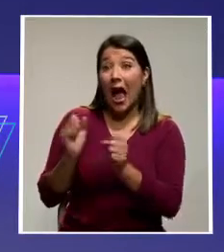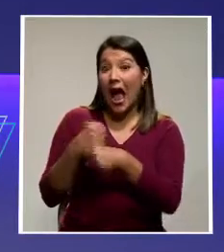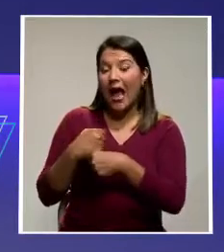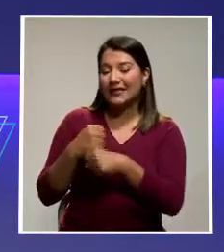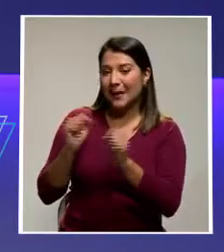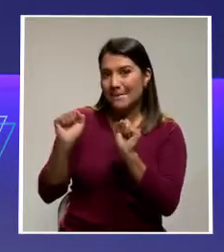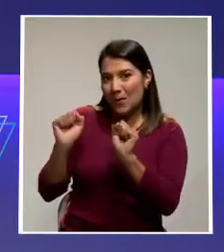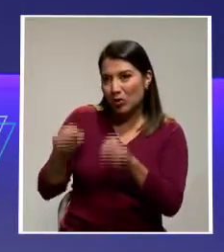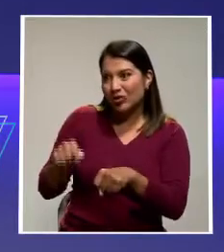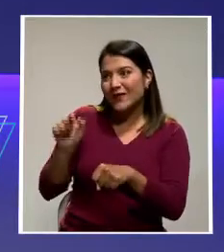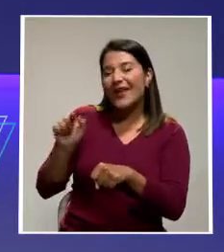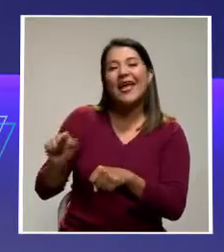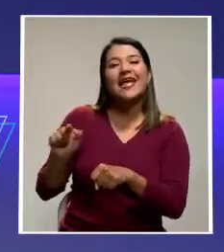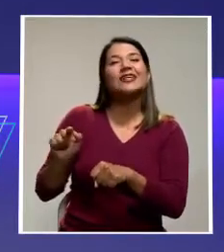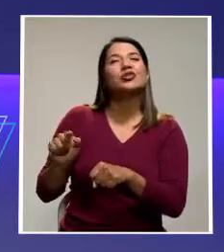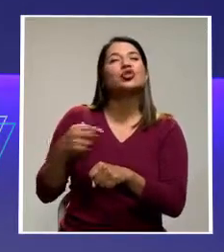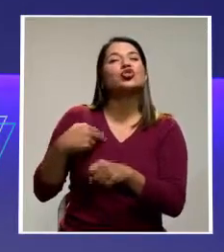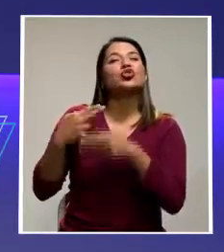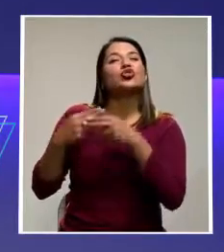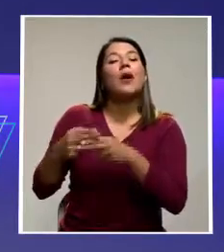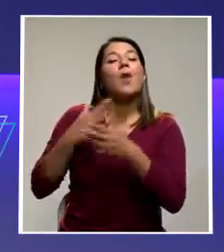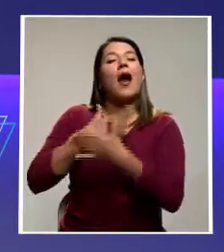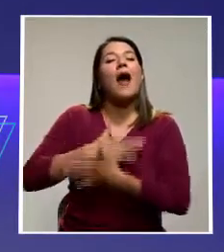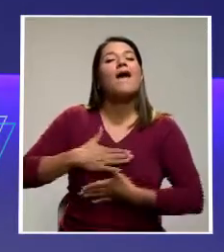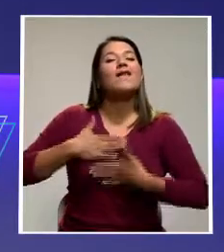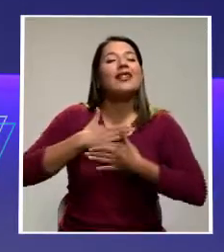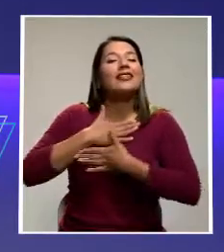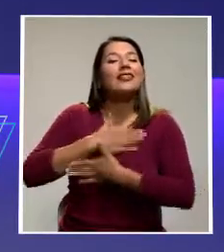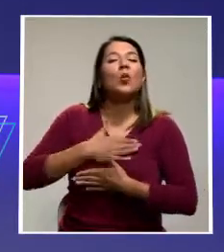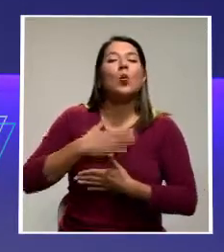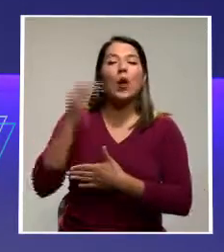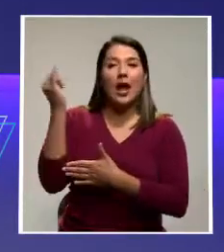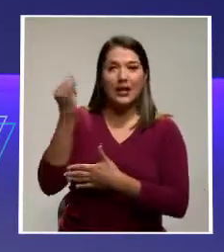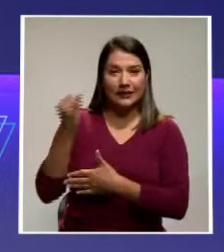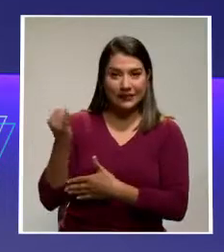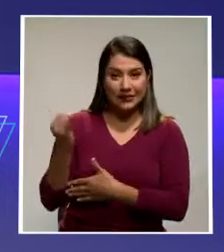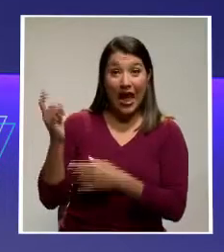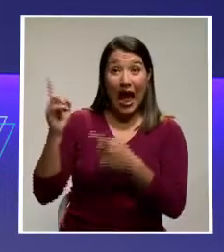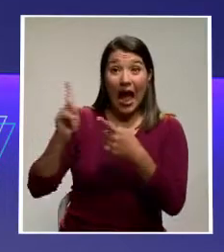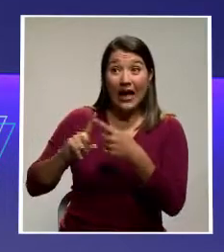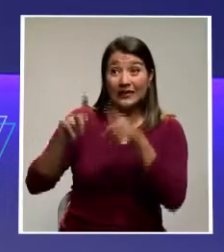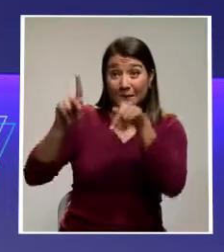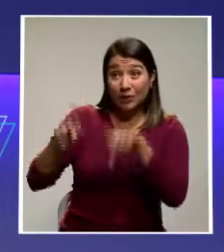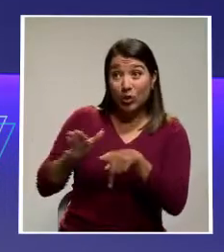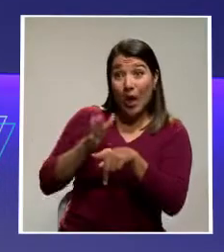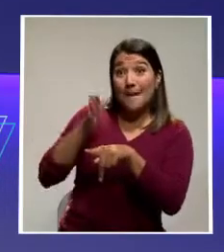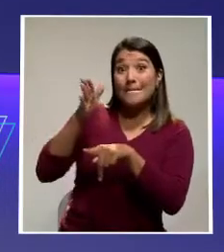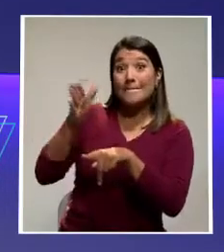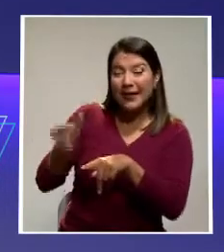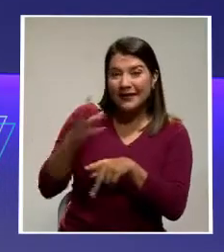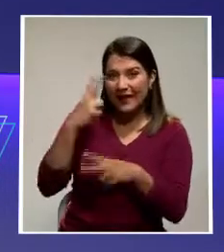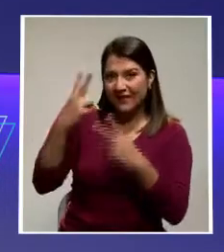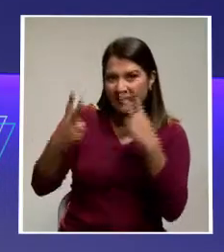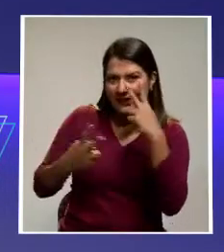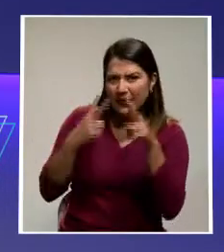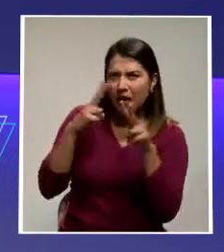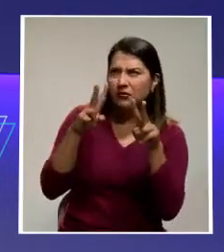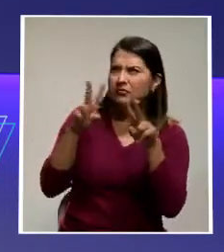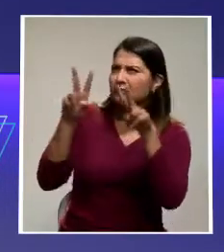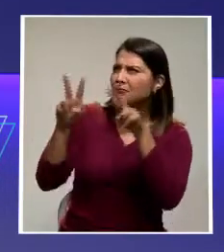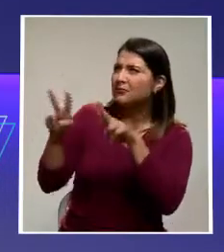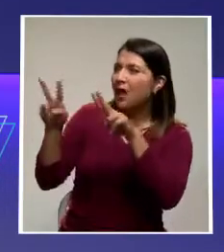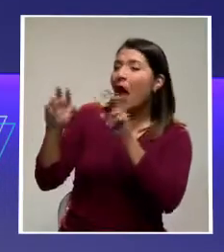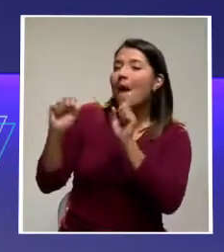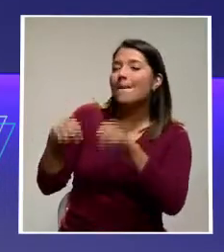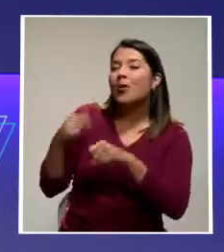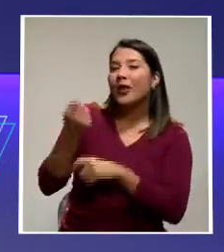aventura artística porque yo creo que hasta que la gente no visite la exposición no va a comprender de qué se trata.